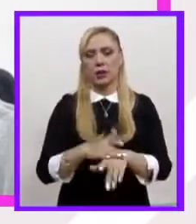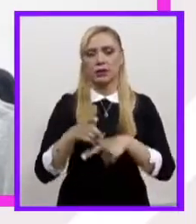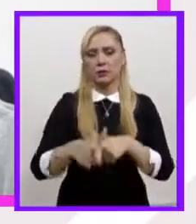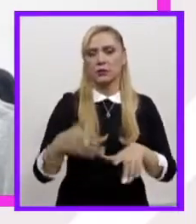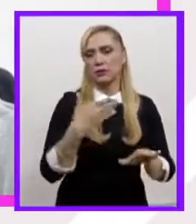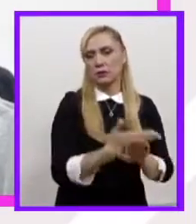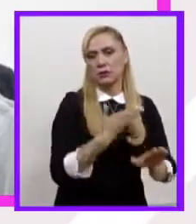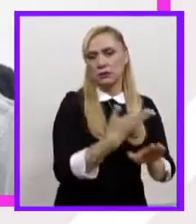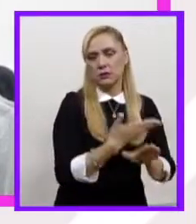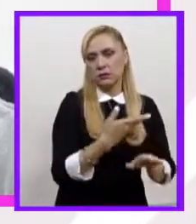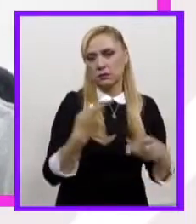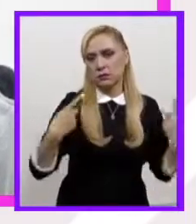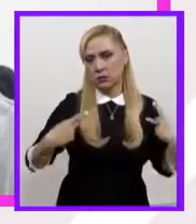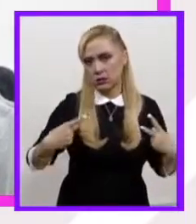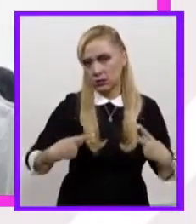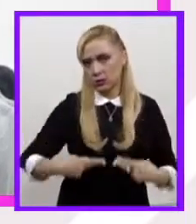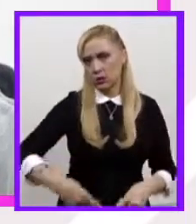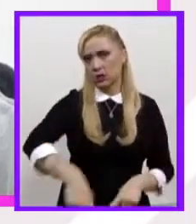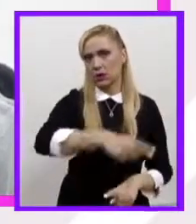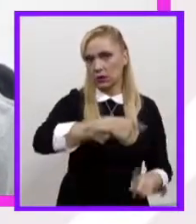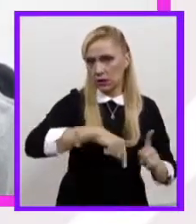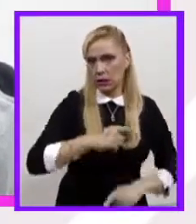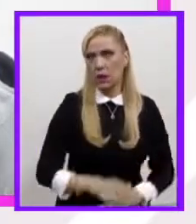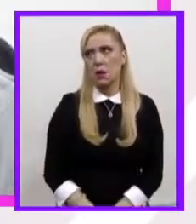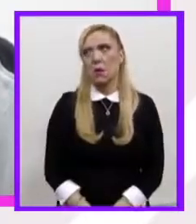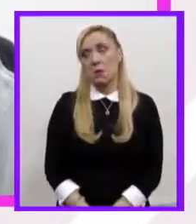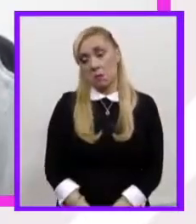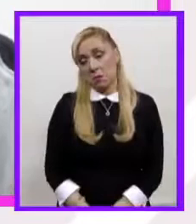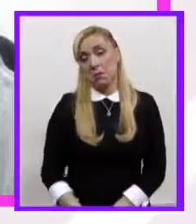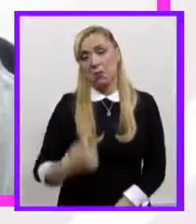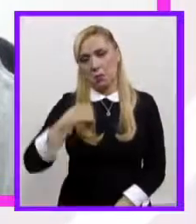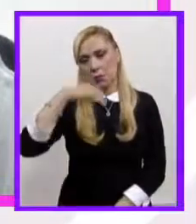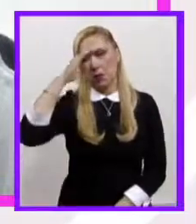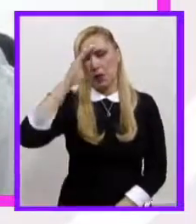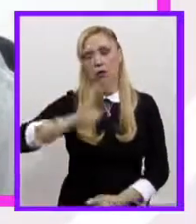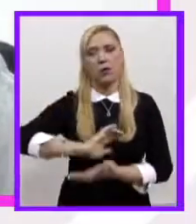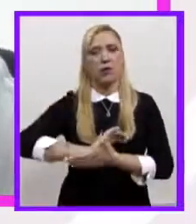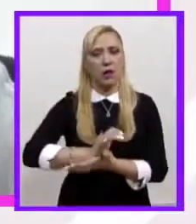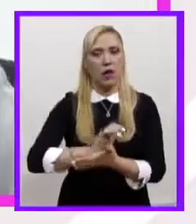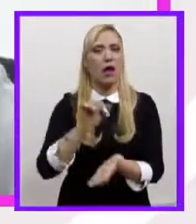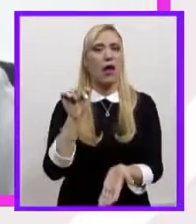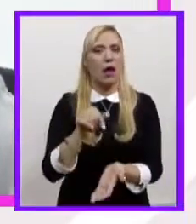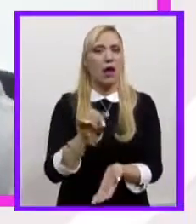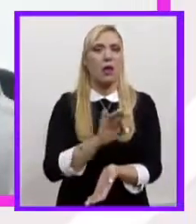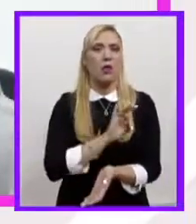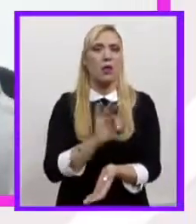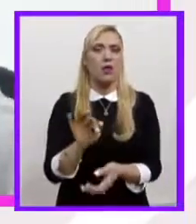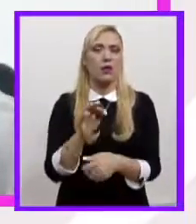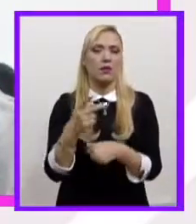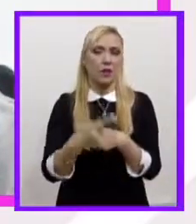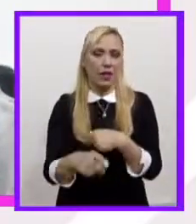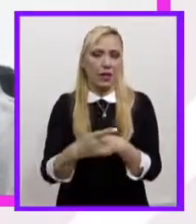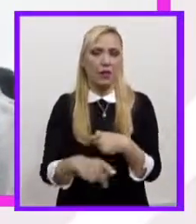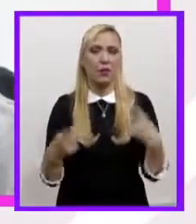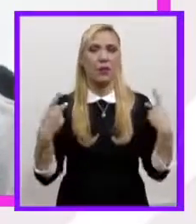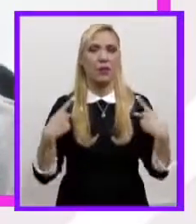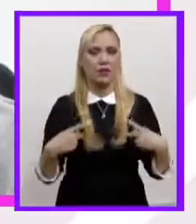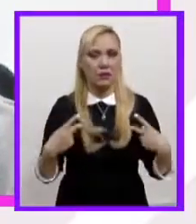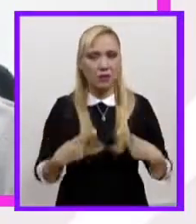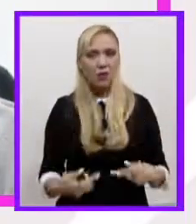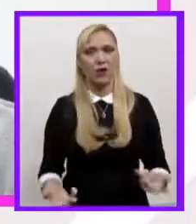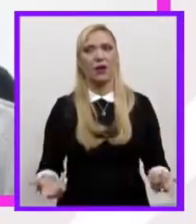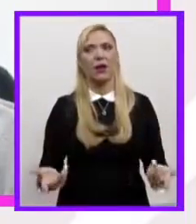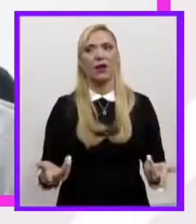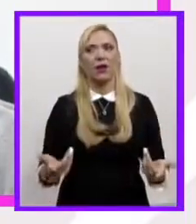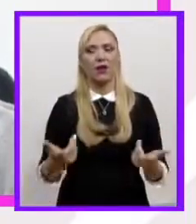en contra de la integridad de las personas, y sin duda creemos que la discriminación también pone en riesgo la integridad de las personas y de los grupos de